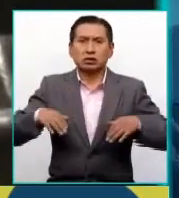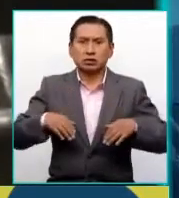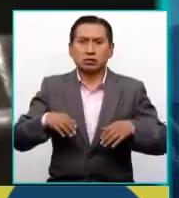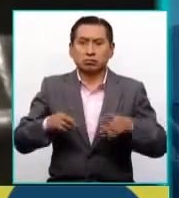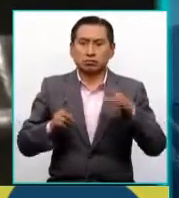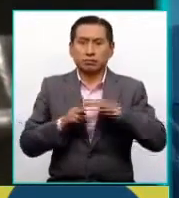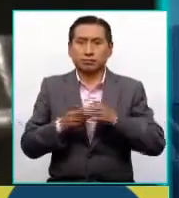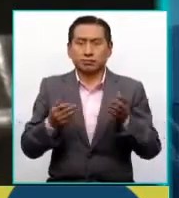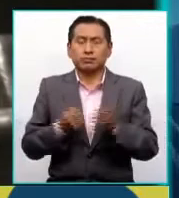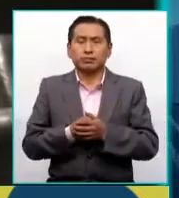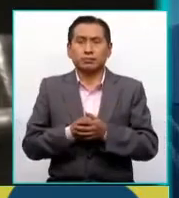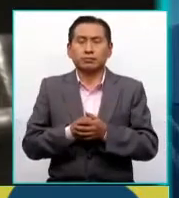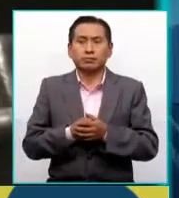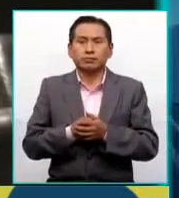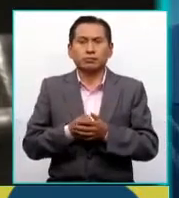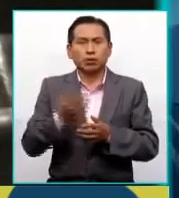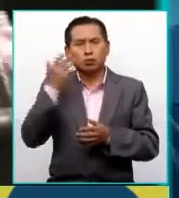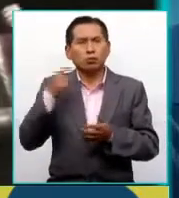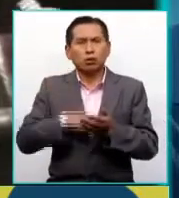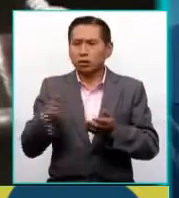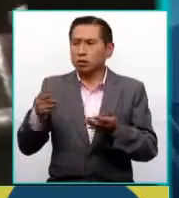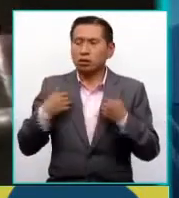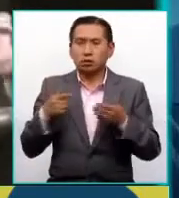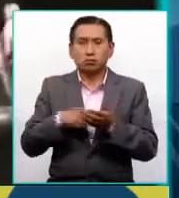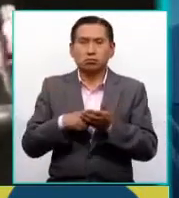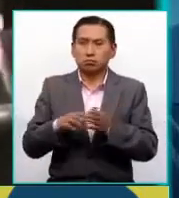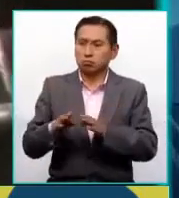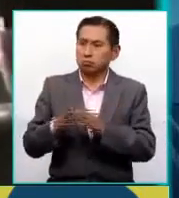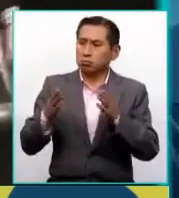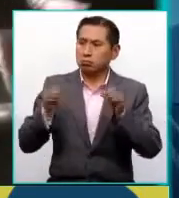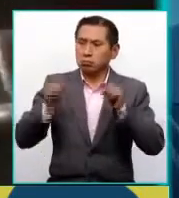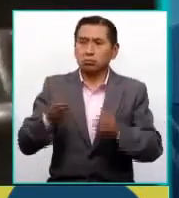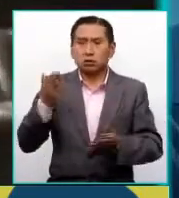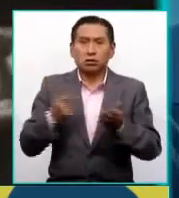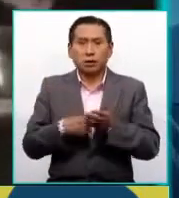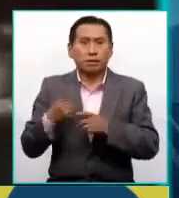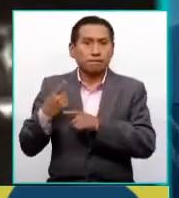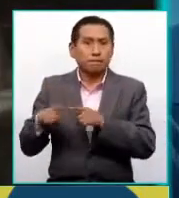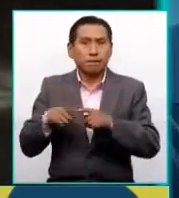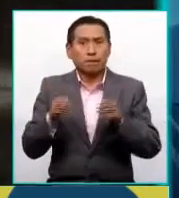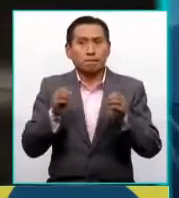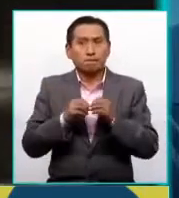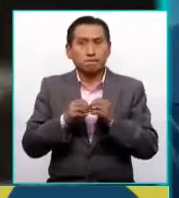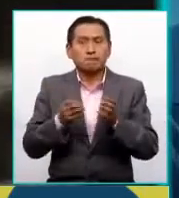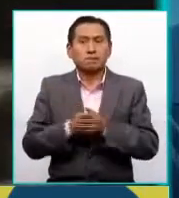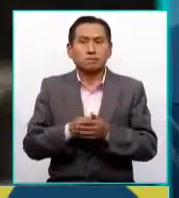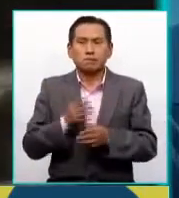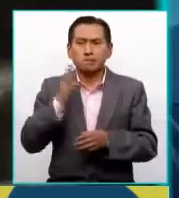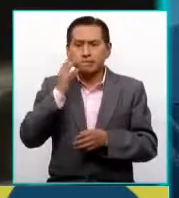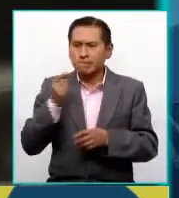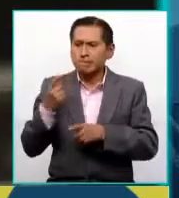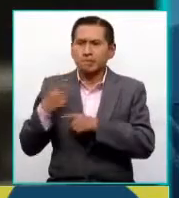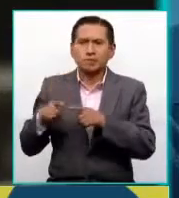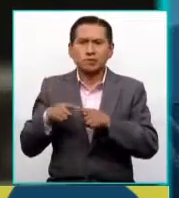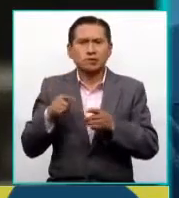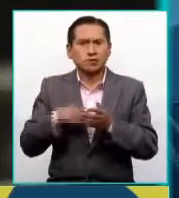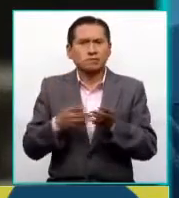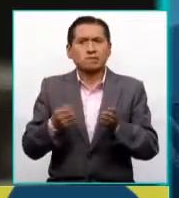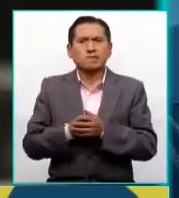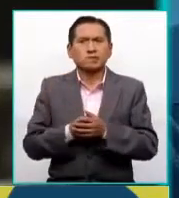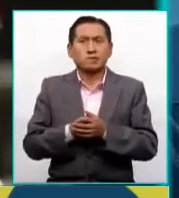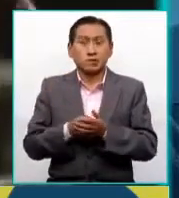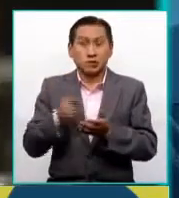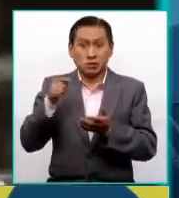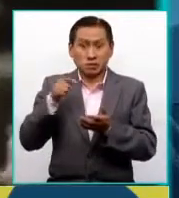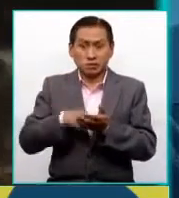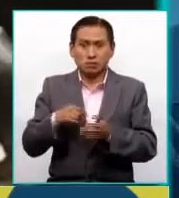solución, porque eso abre posibilidades, abre experiencias, y eso